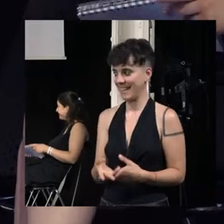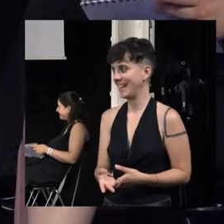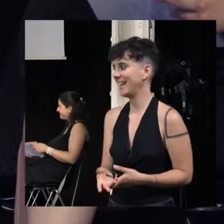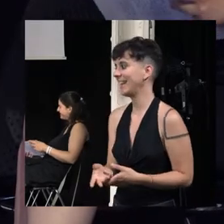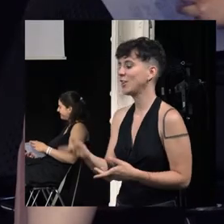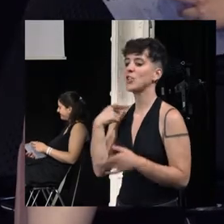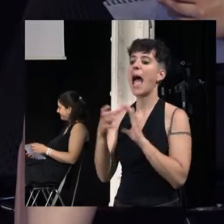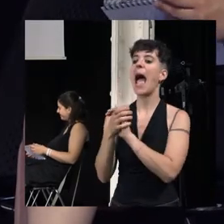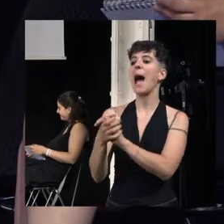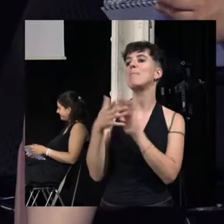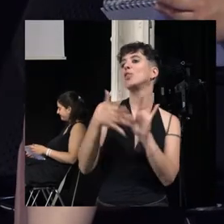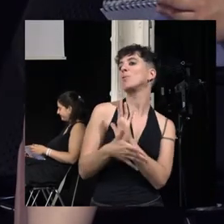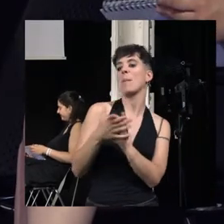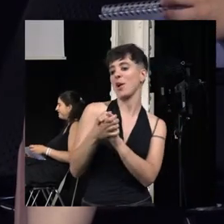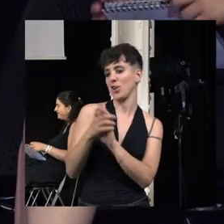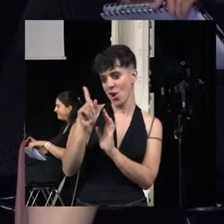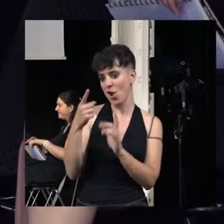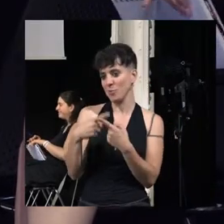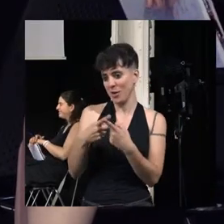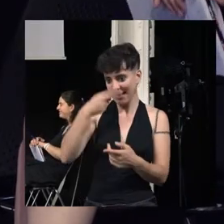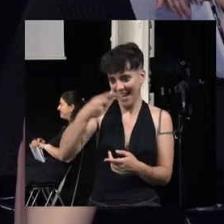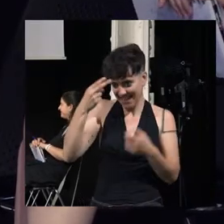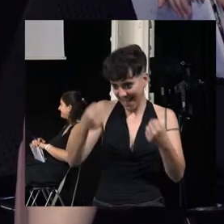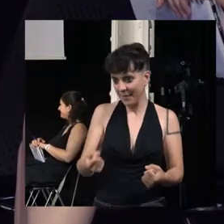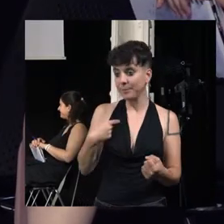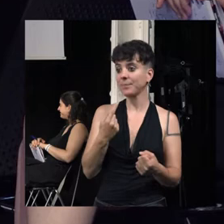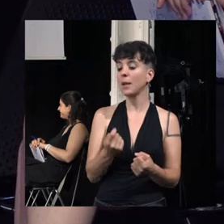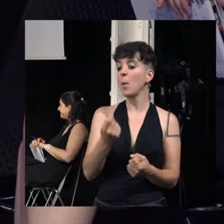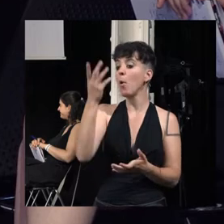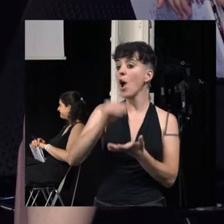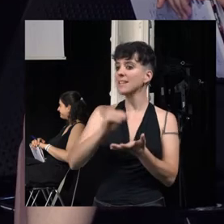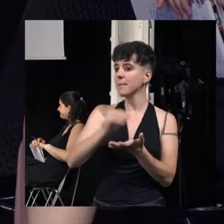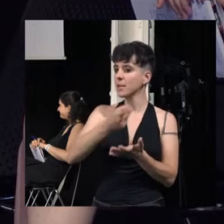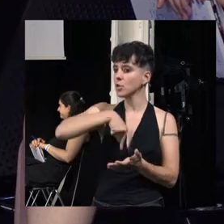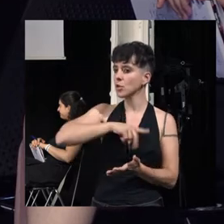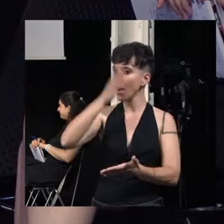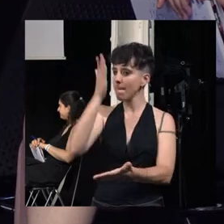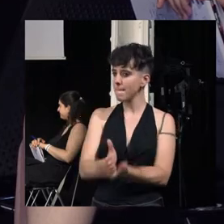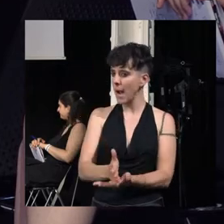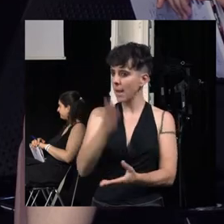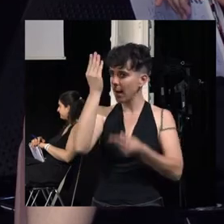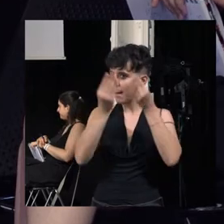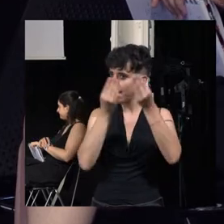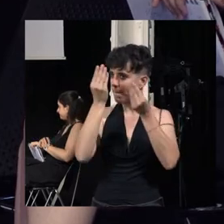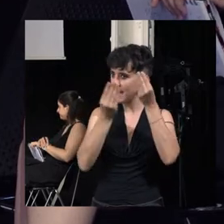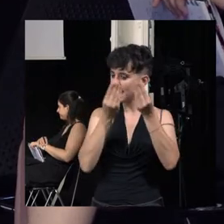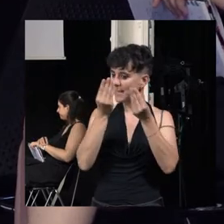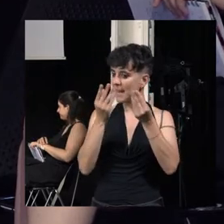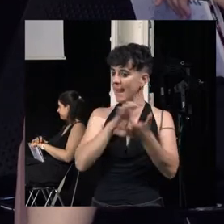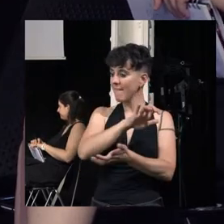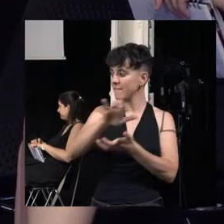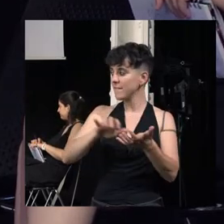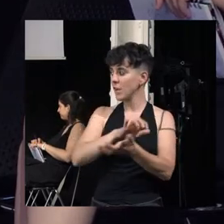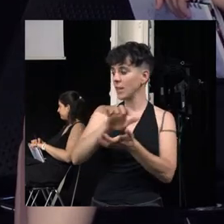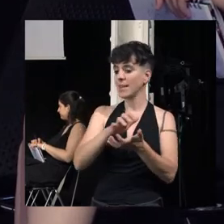no es por amigos, sino por interesante, dice, muy pocas veces nos detenemos a pensar que puede que la violencia hacia este colectivo,